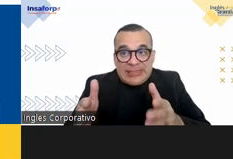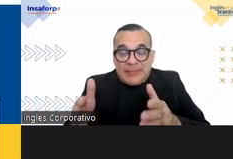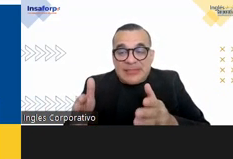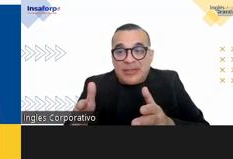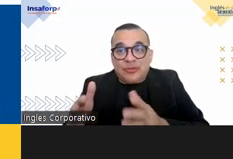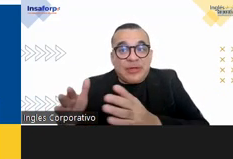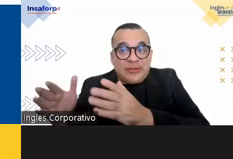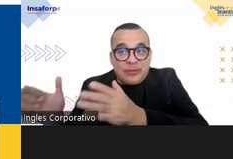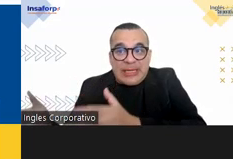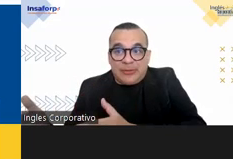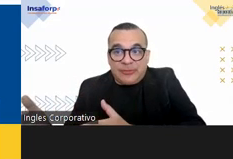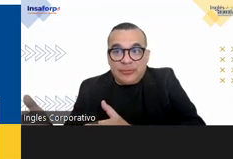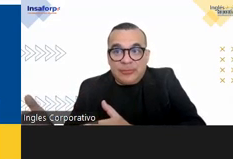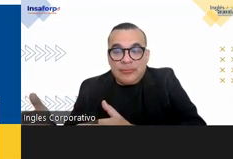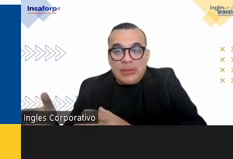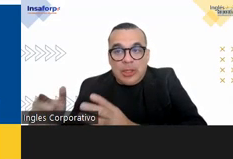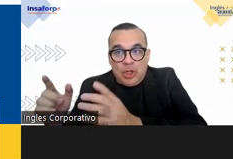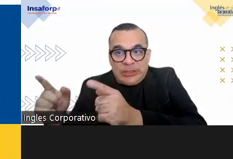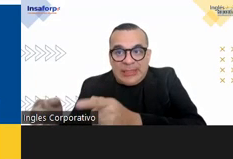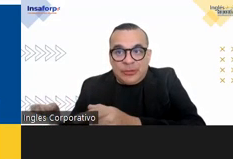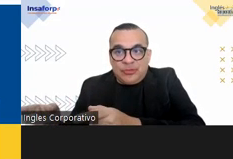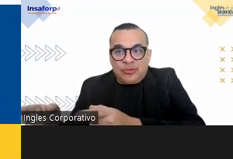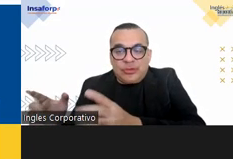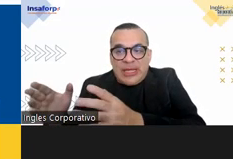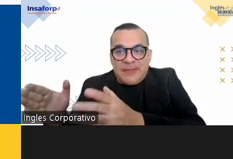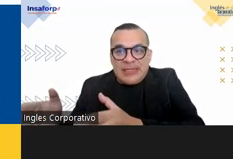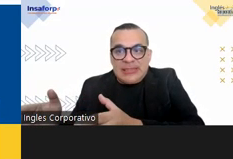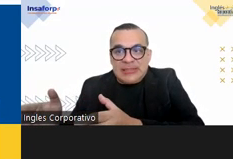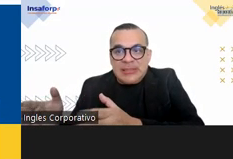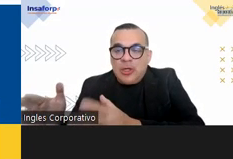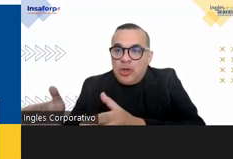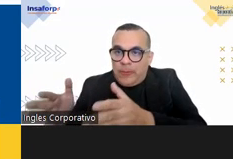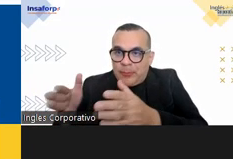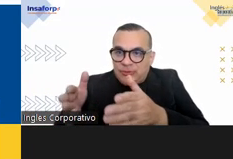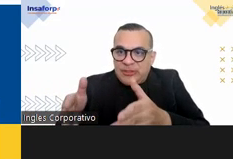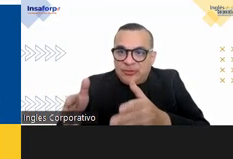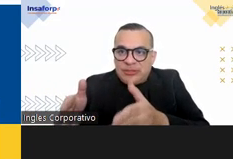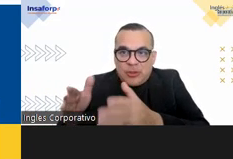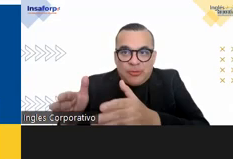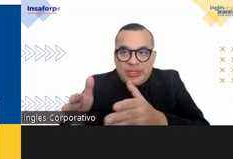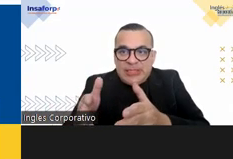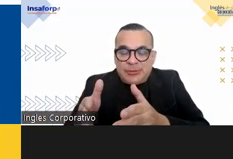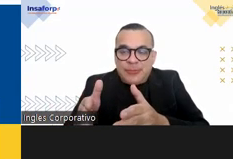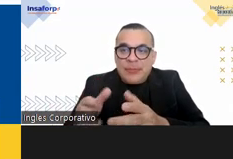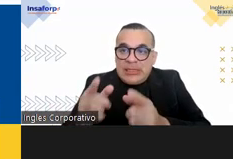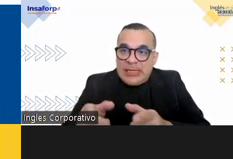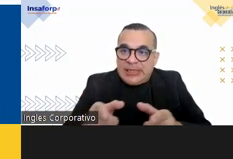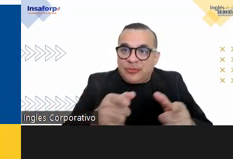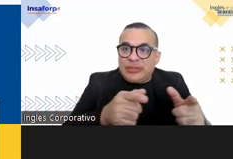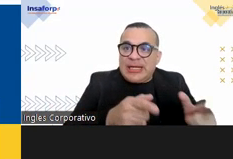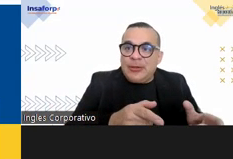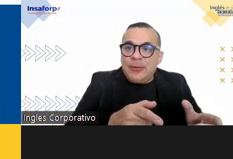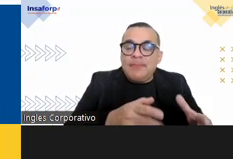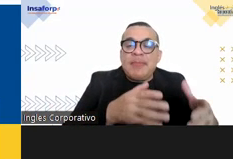y tiene que estar basada sobre resultados. Los datos son las evidencias, los procesos es cómo se hizo y